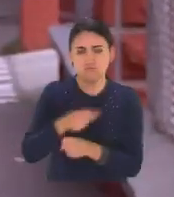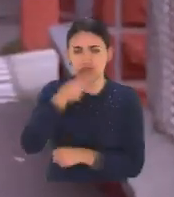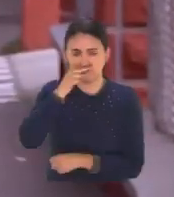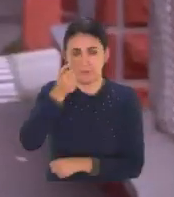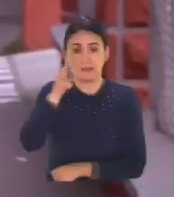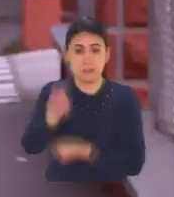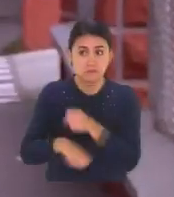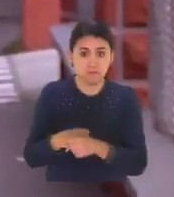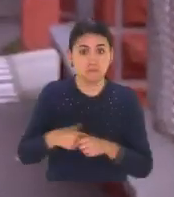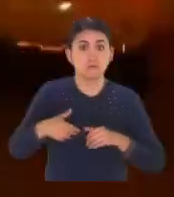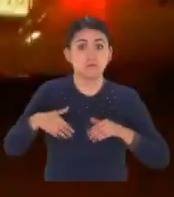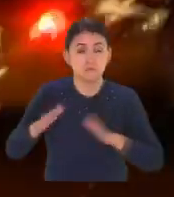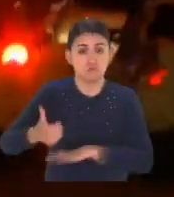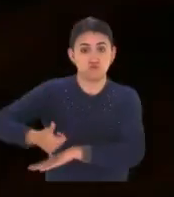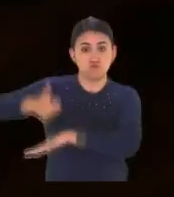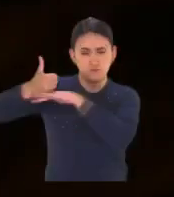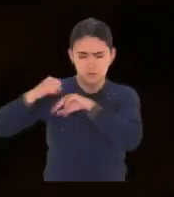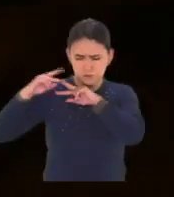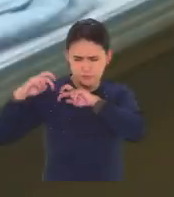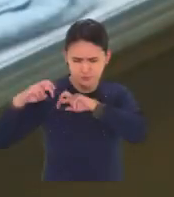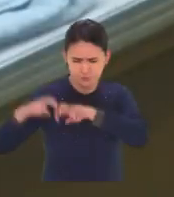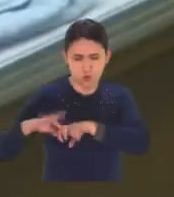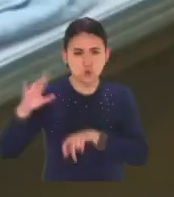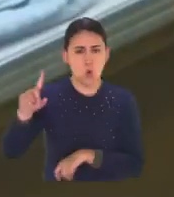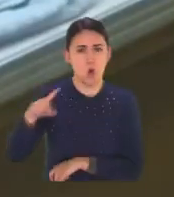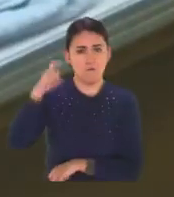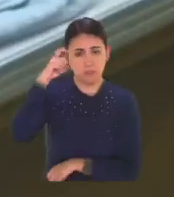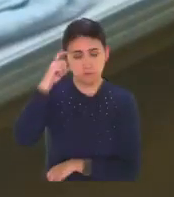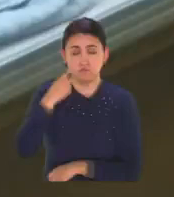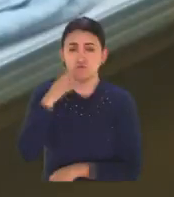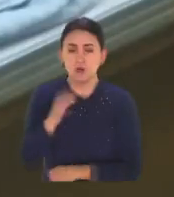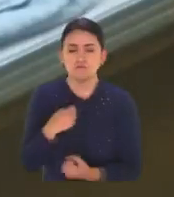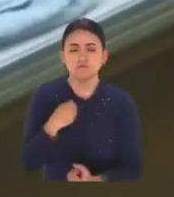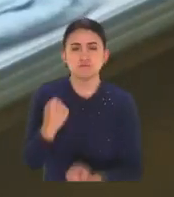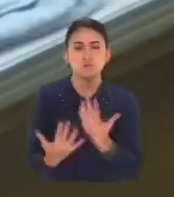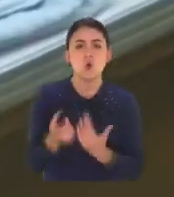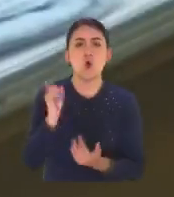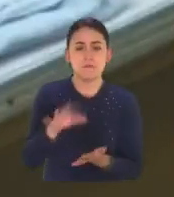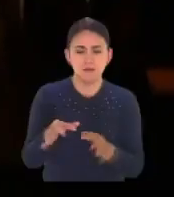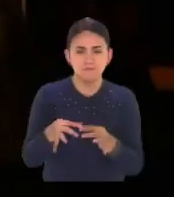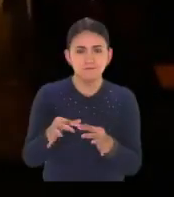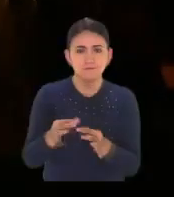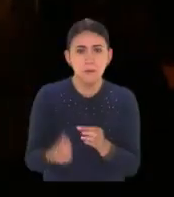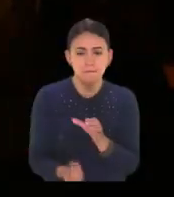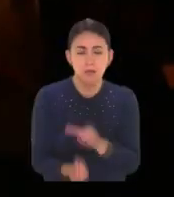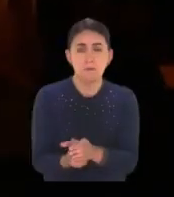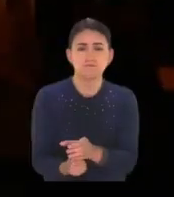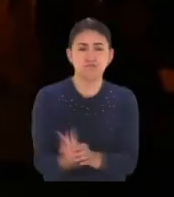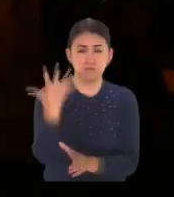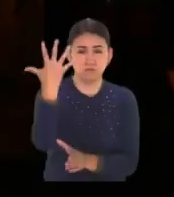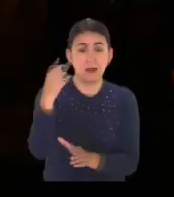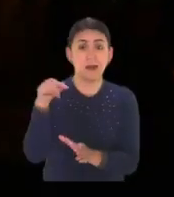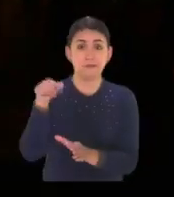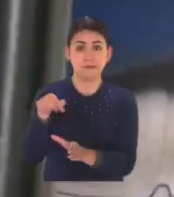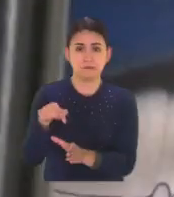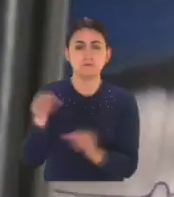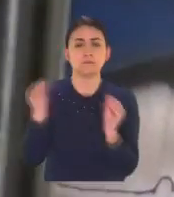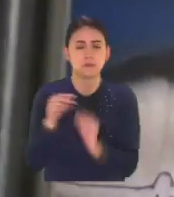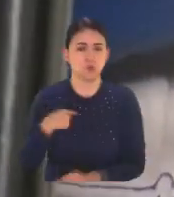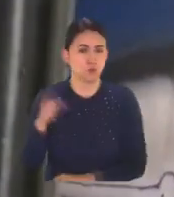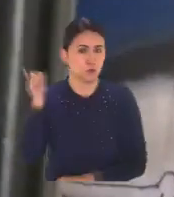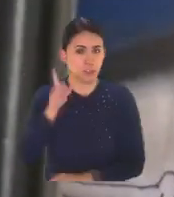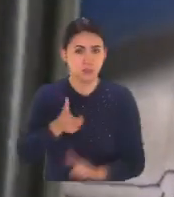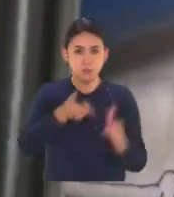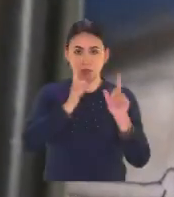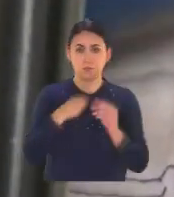quien, según el informe oficial entregado por la gobernación de Antioquia, estaba manipulando una papeleta. Además estaba en estado de embriaguez, es el